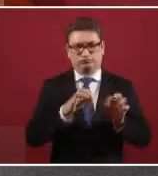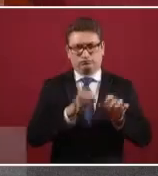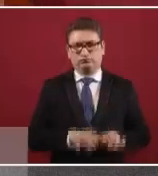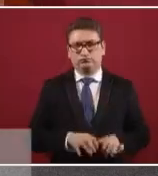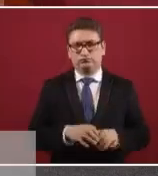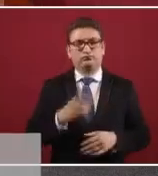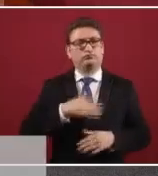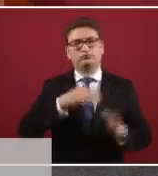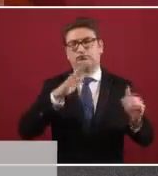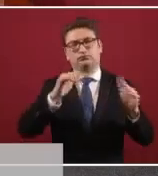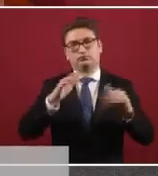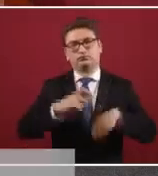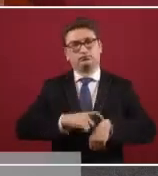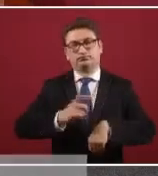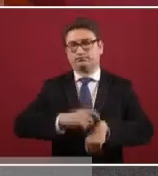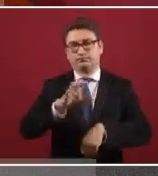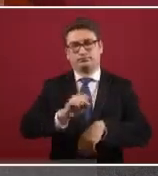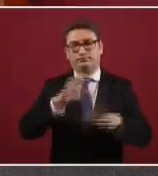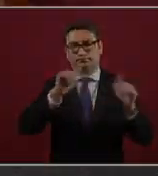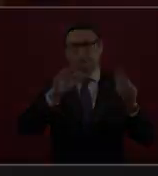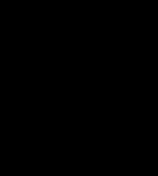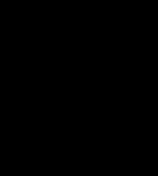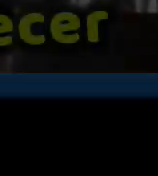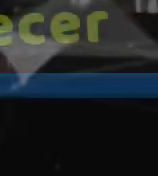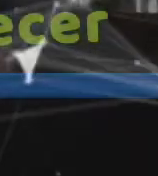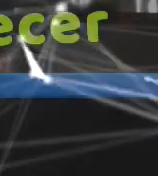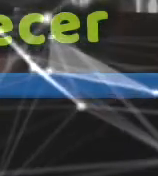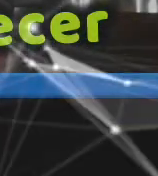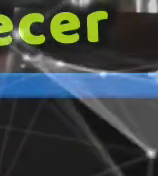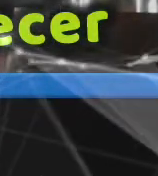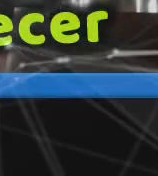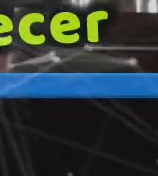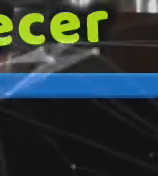me voy, si no, no llego. Adiós, adiós.